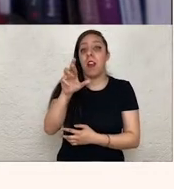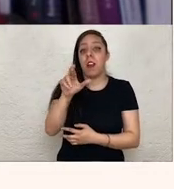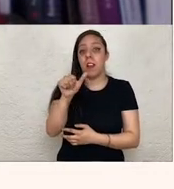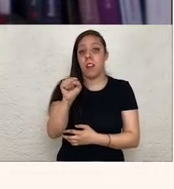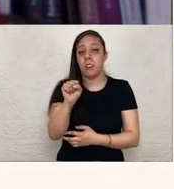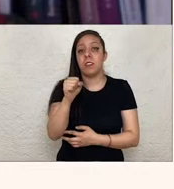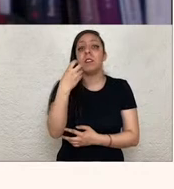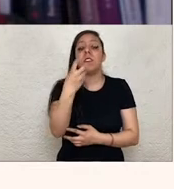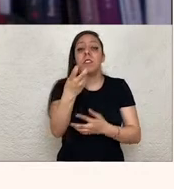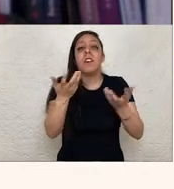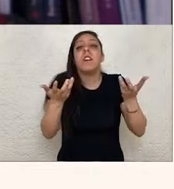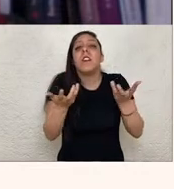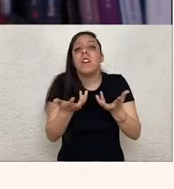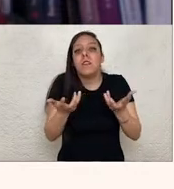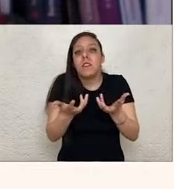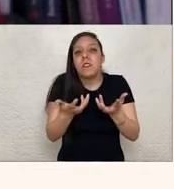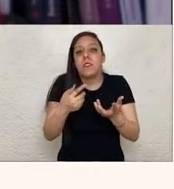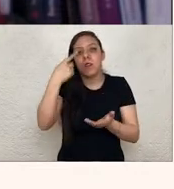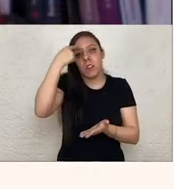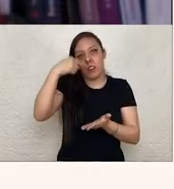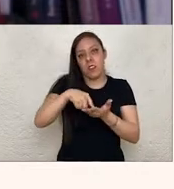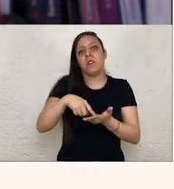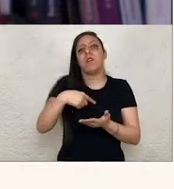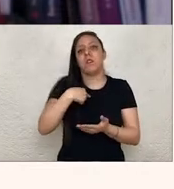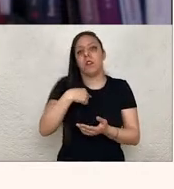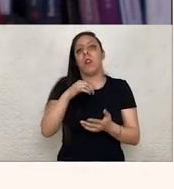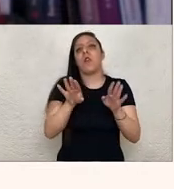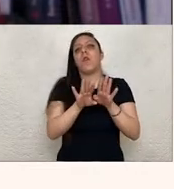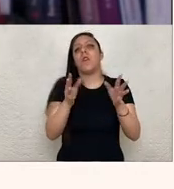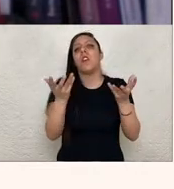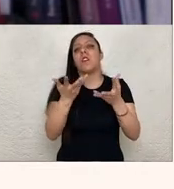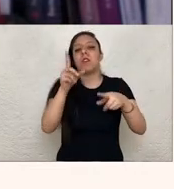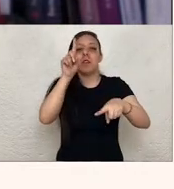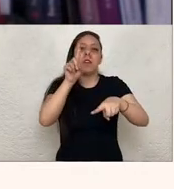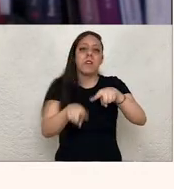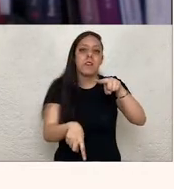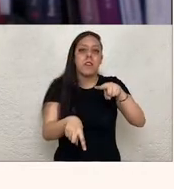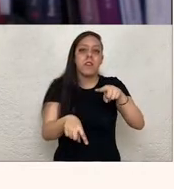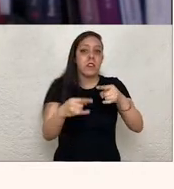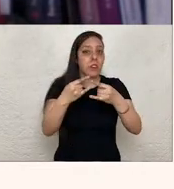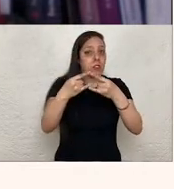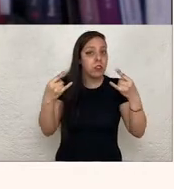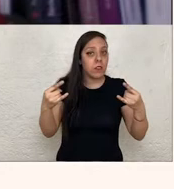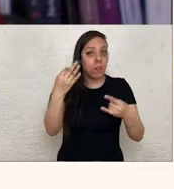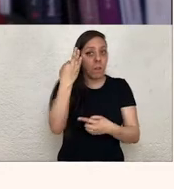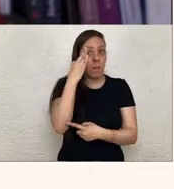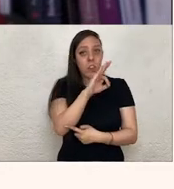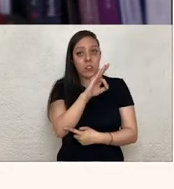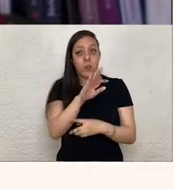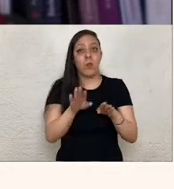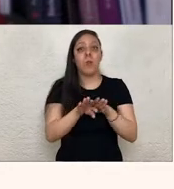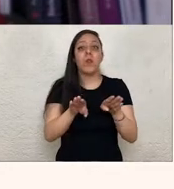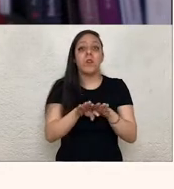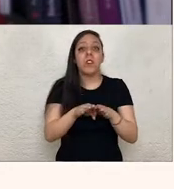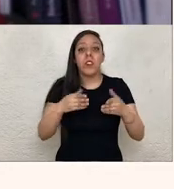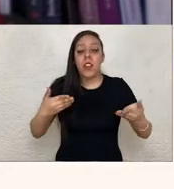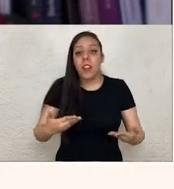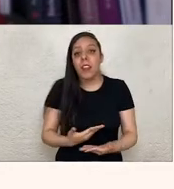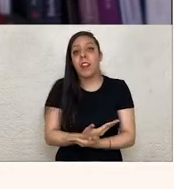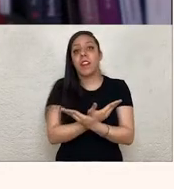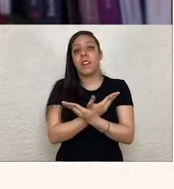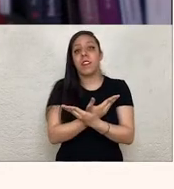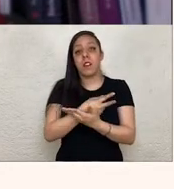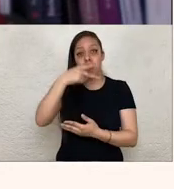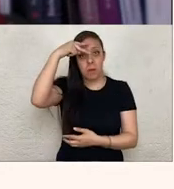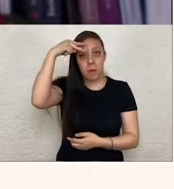van en ese contrasentido, tratando de destruir ese mito de origen de la nación